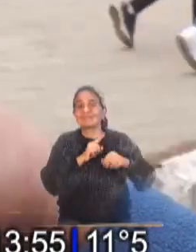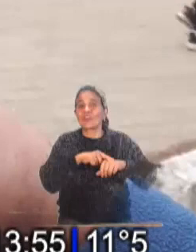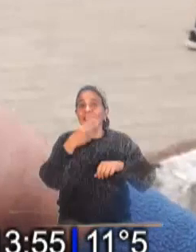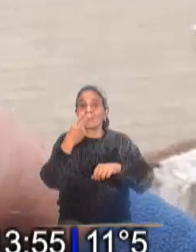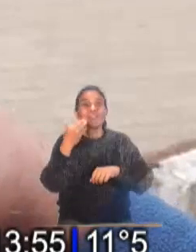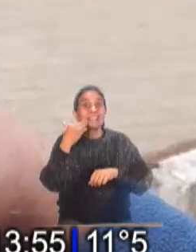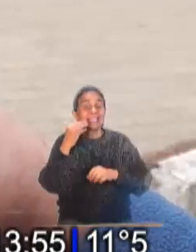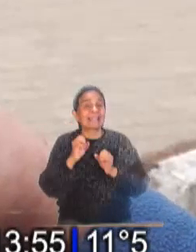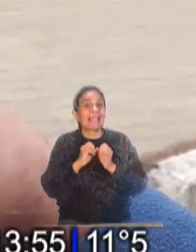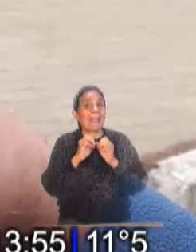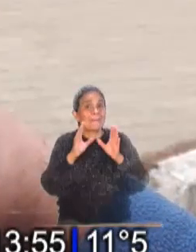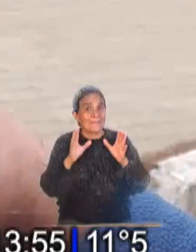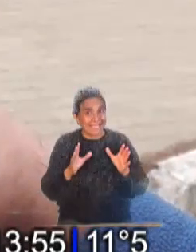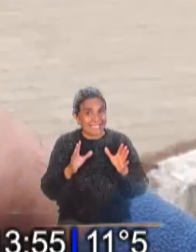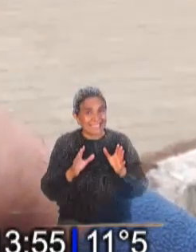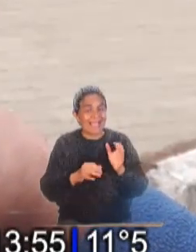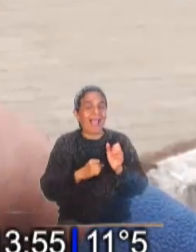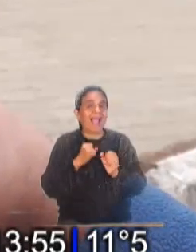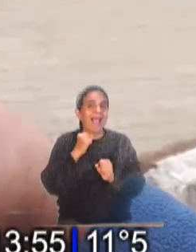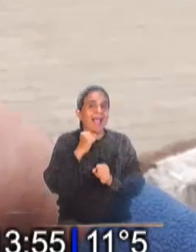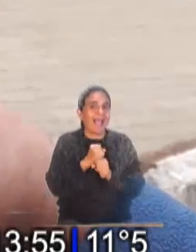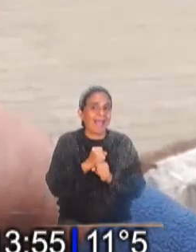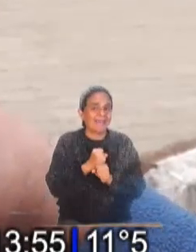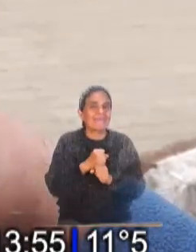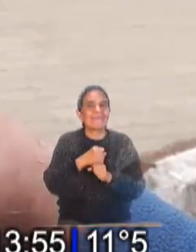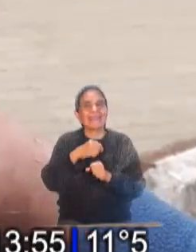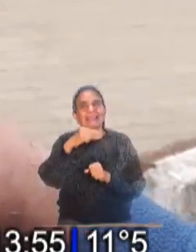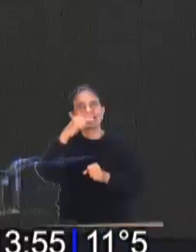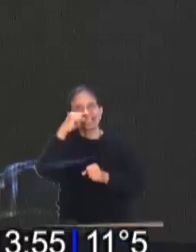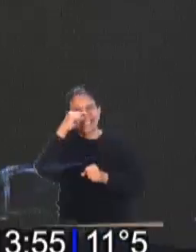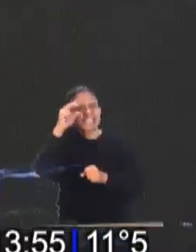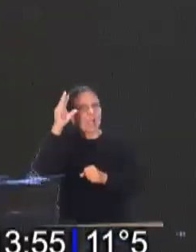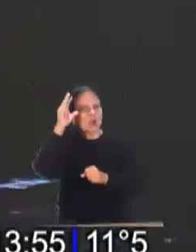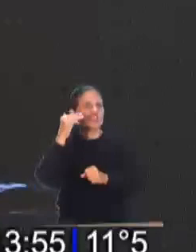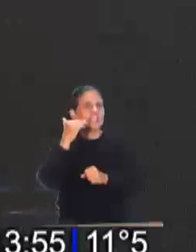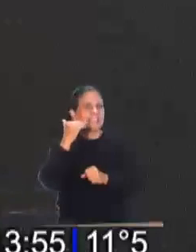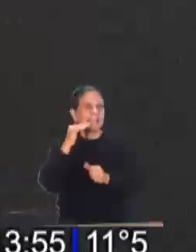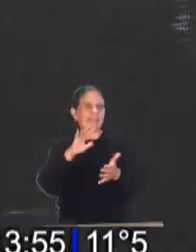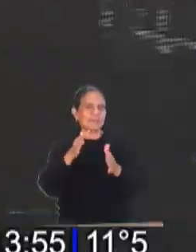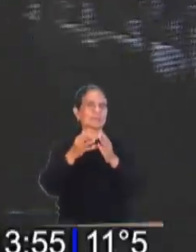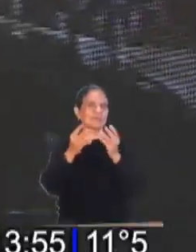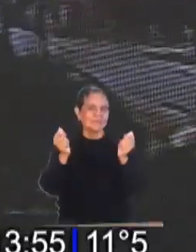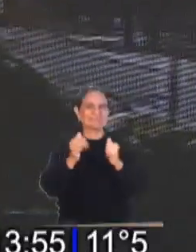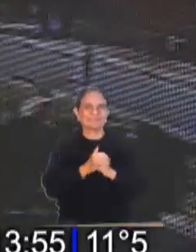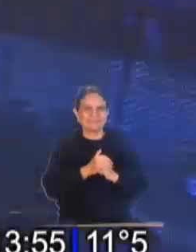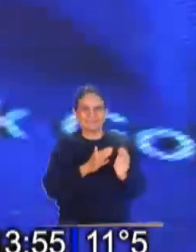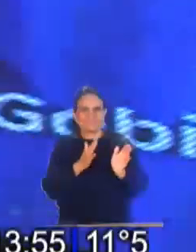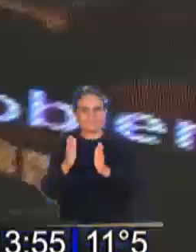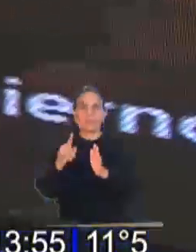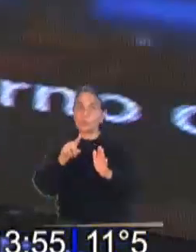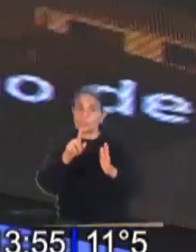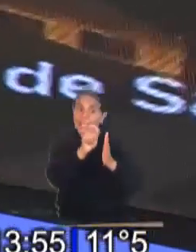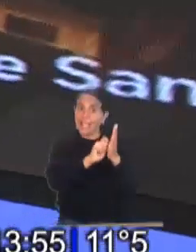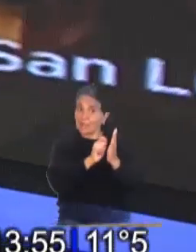horas y se estima que finalizará alrededor de las 19-20 horas. Bueno, me imagino que tiene para tomar nota,